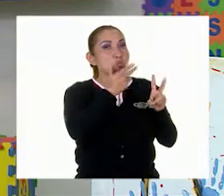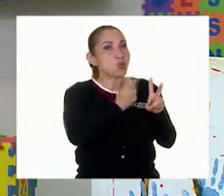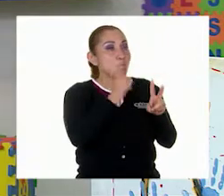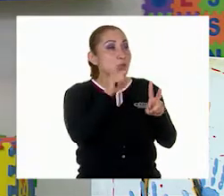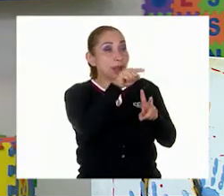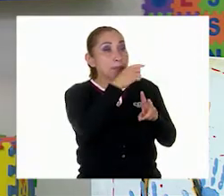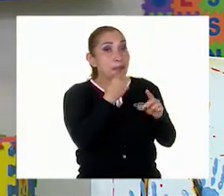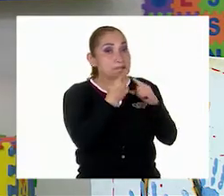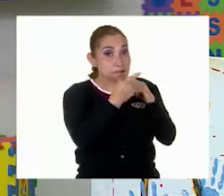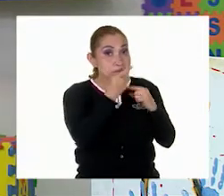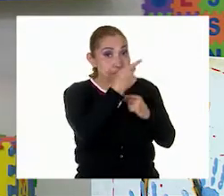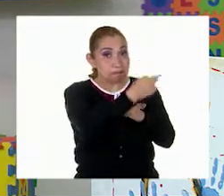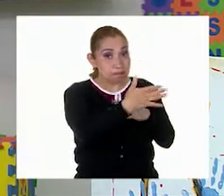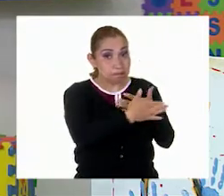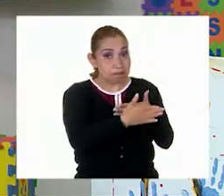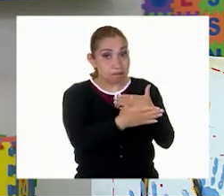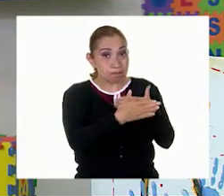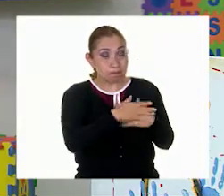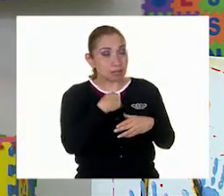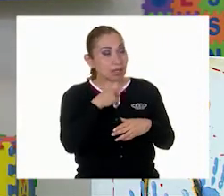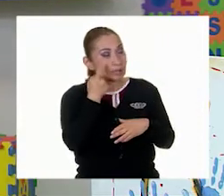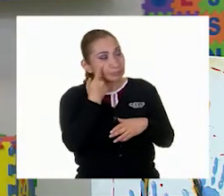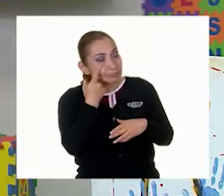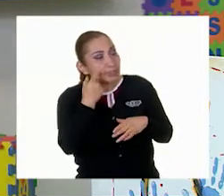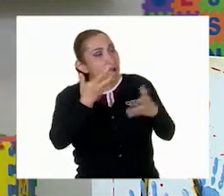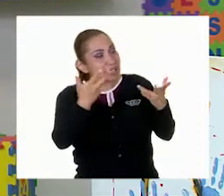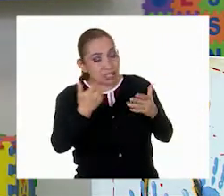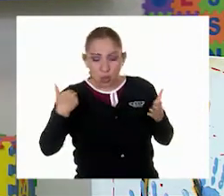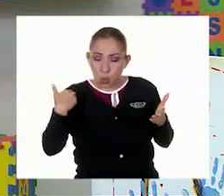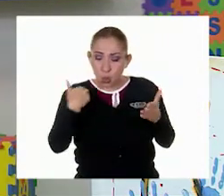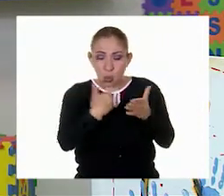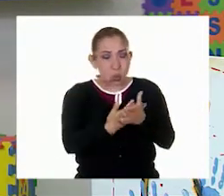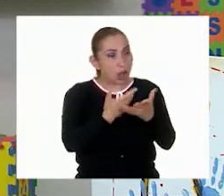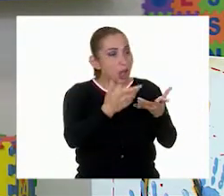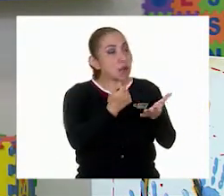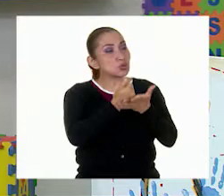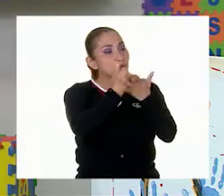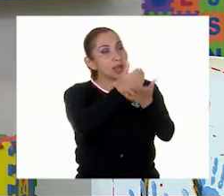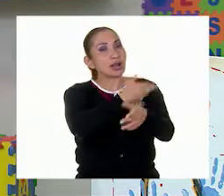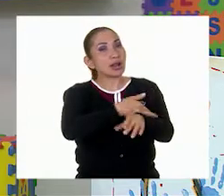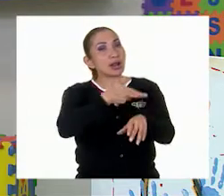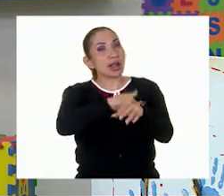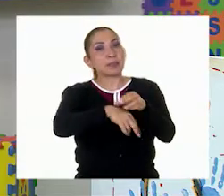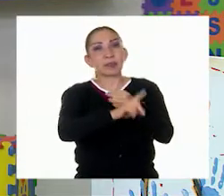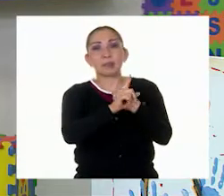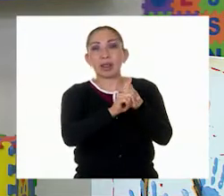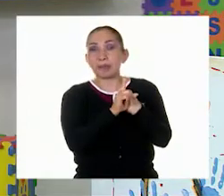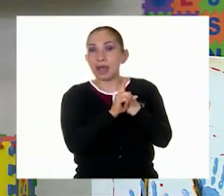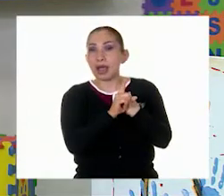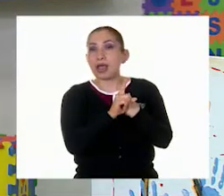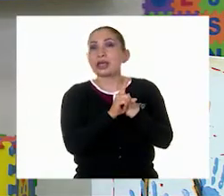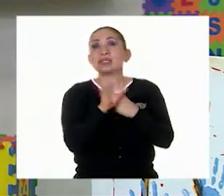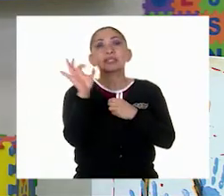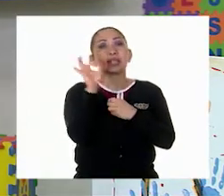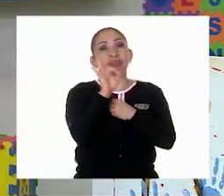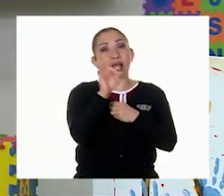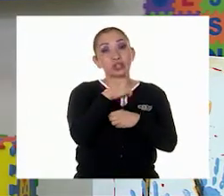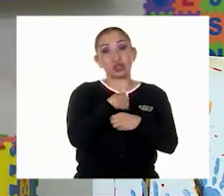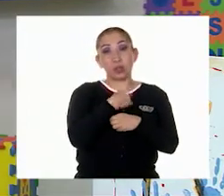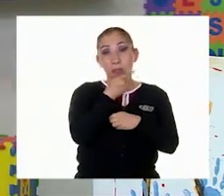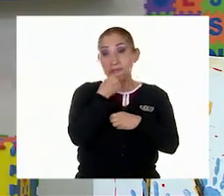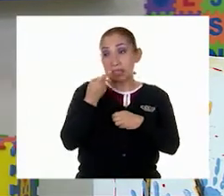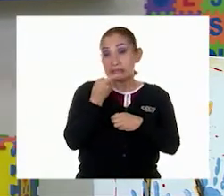vecinos. Les voy a decir que lo que hemos hecho hasta ahora ha ayudado a resolver el problema. De hecho, hasta les